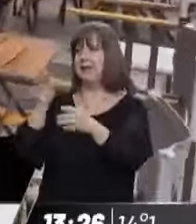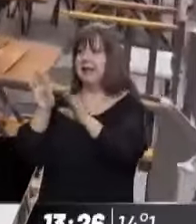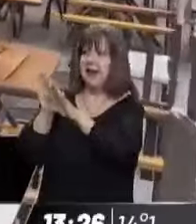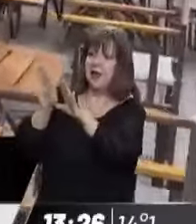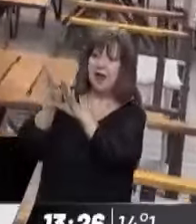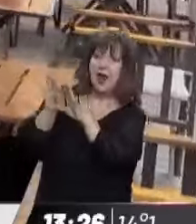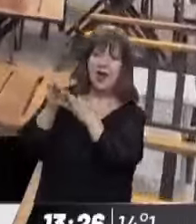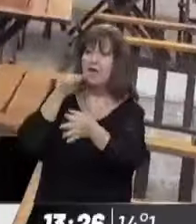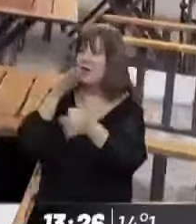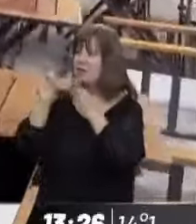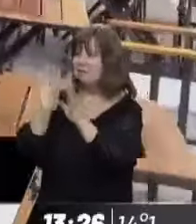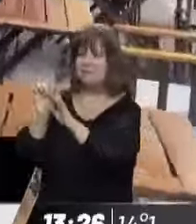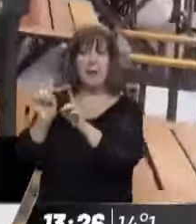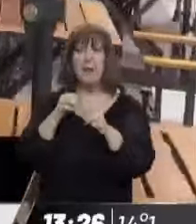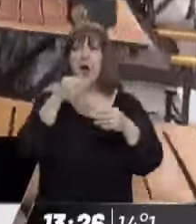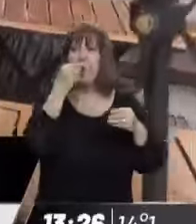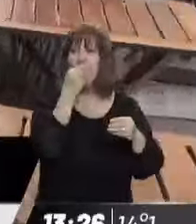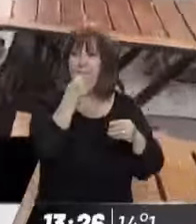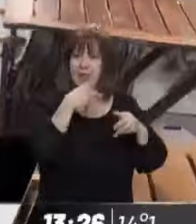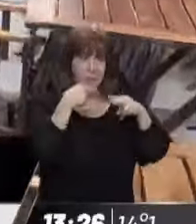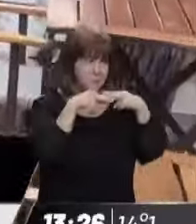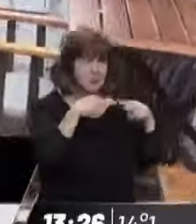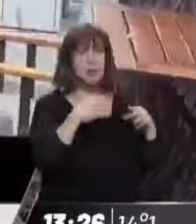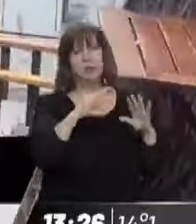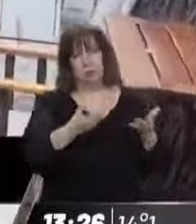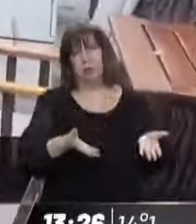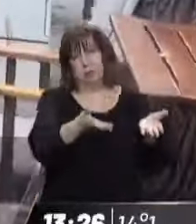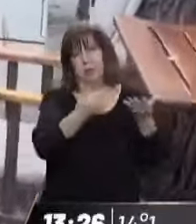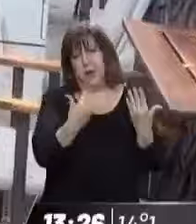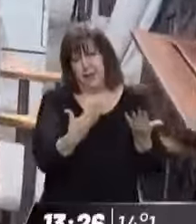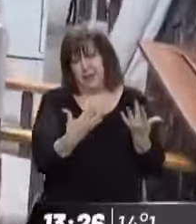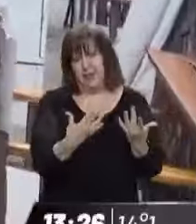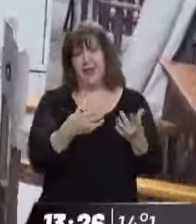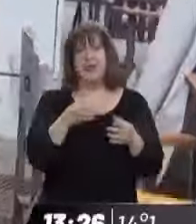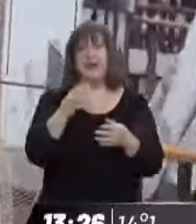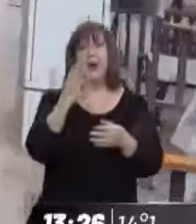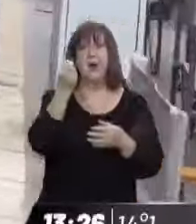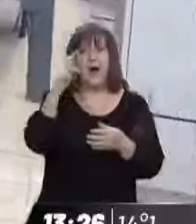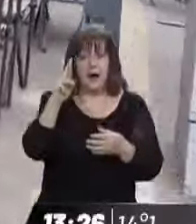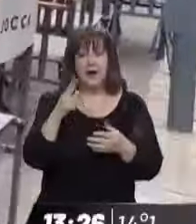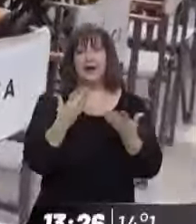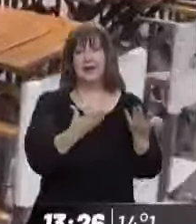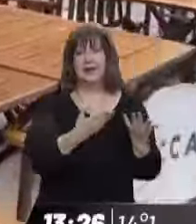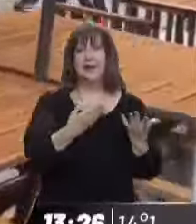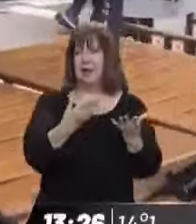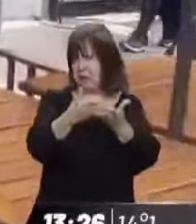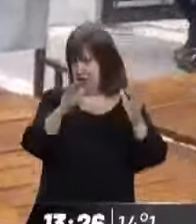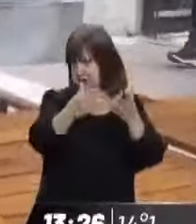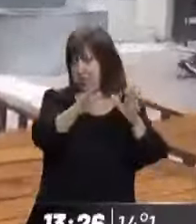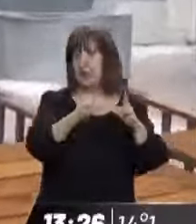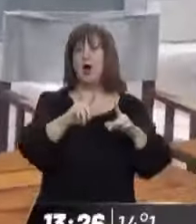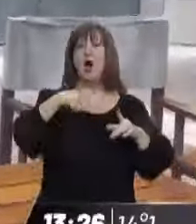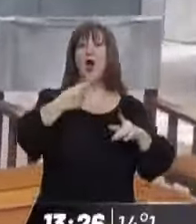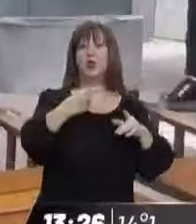marroquinería, y etcétera, etcétera, etcétera. Pero sin embargo, todo lo que tiene que ver con gastronomía, por ejemplo, está abierto, pues están en